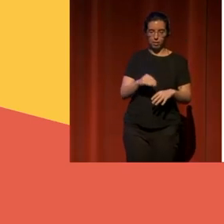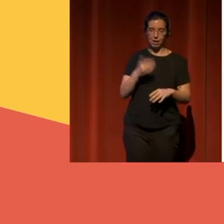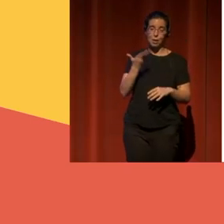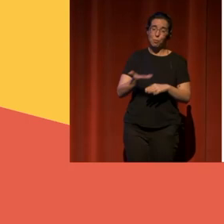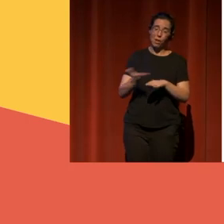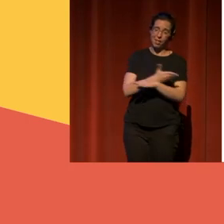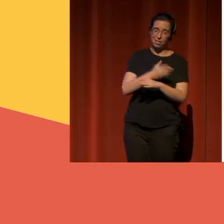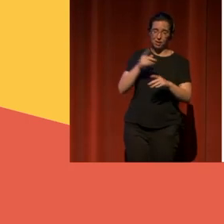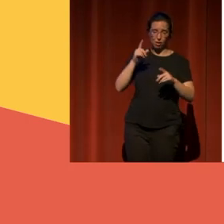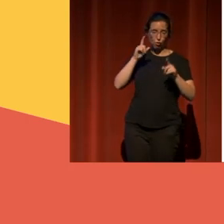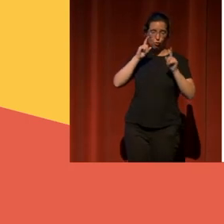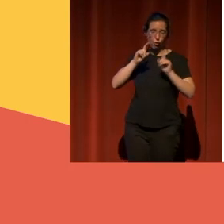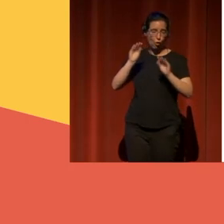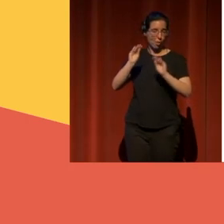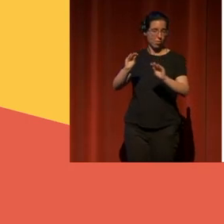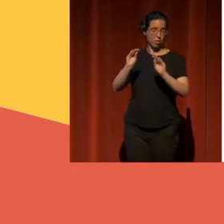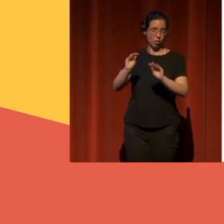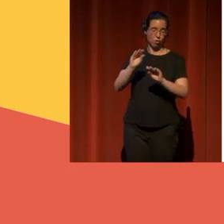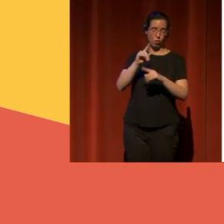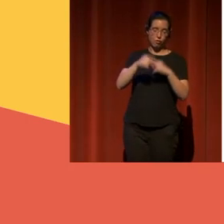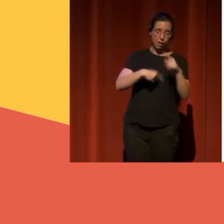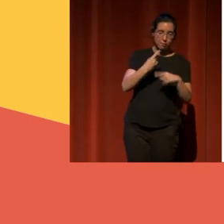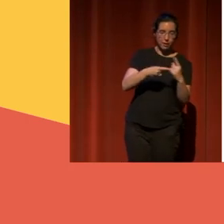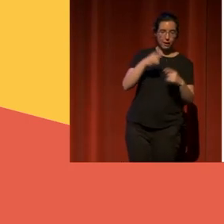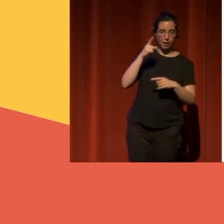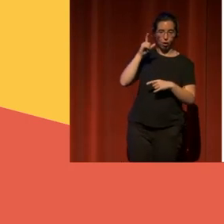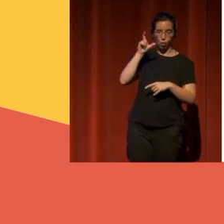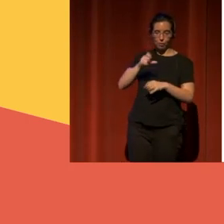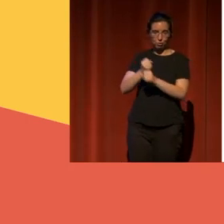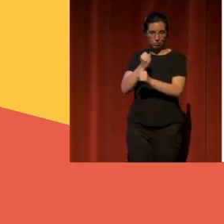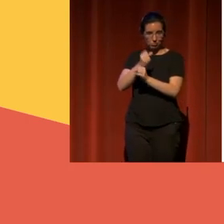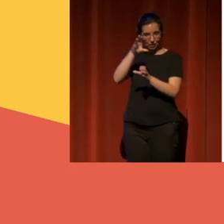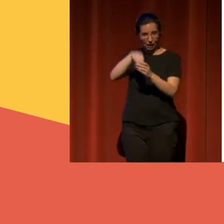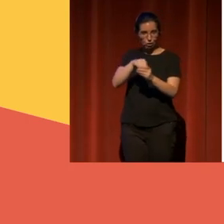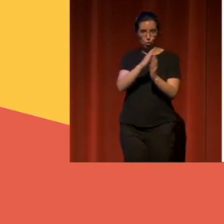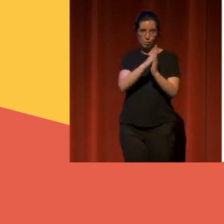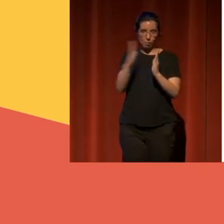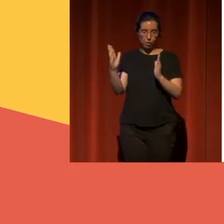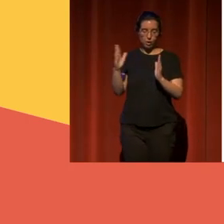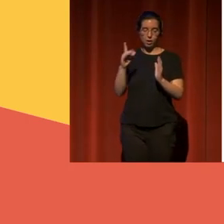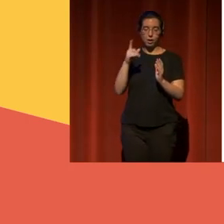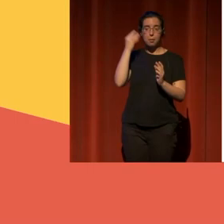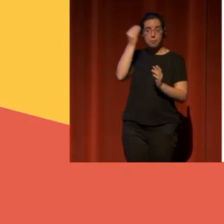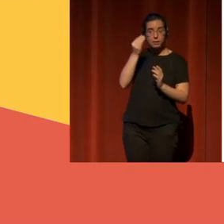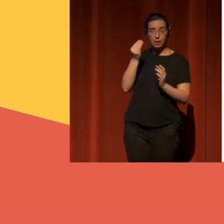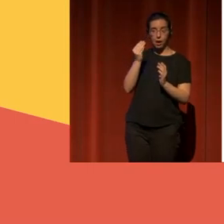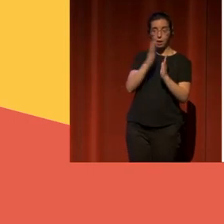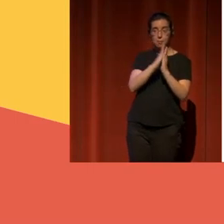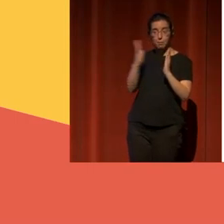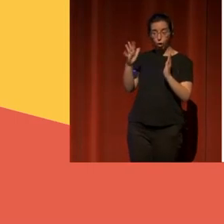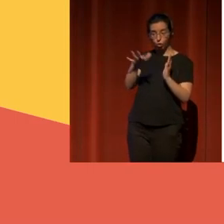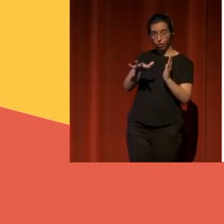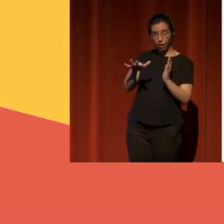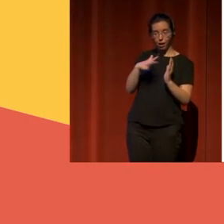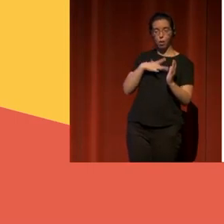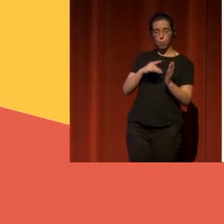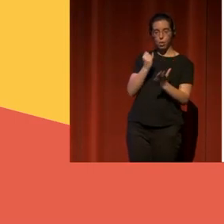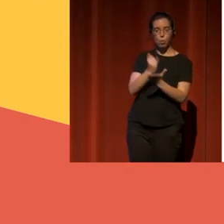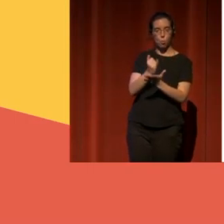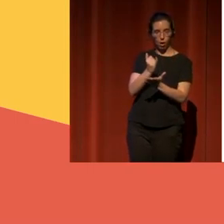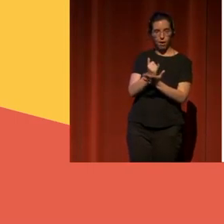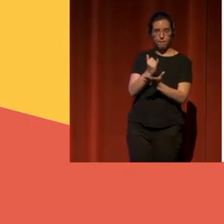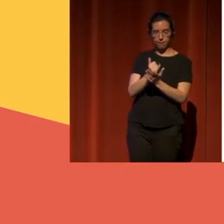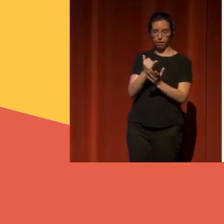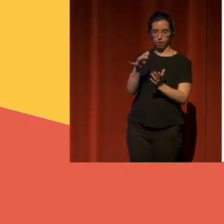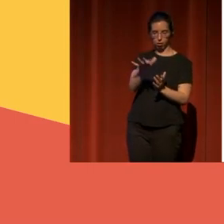la necesidad de preparar a familias, a docentes y a bibliotecarios para esta mediación. Pensamos que las bibliotecas pueden ser un campo de pruebas para experimentar